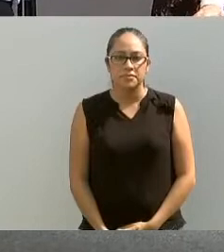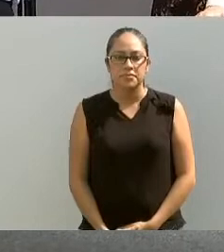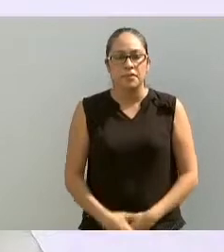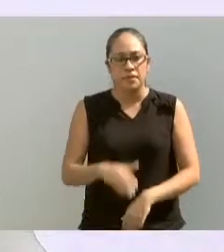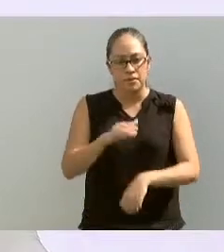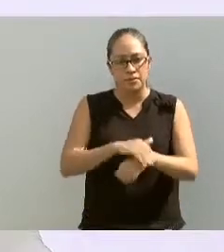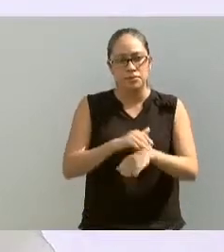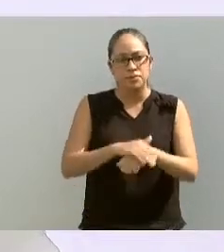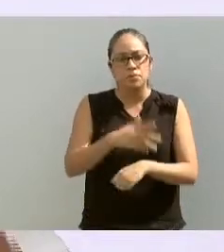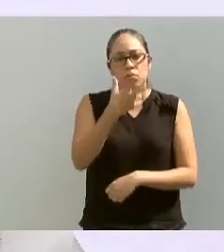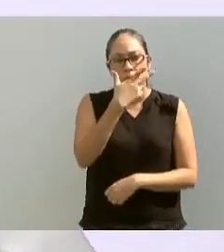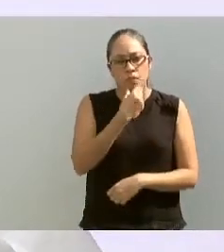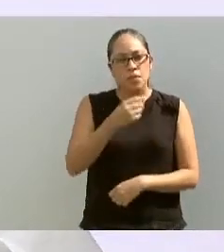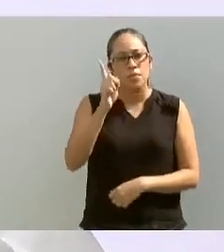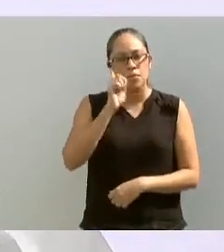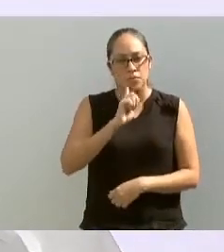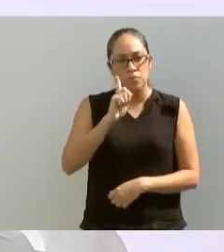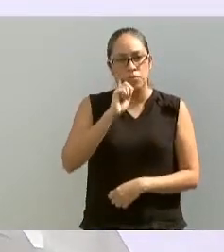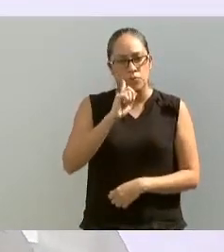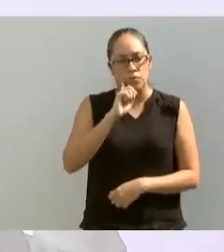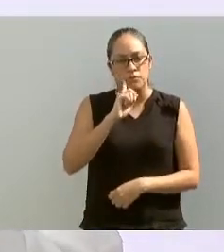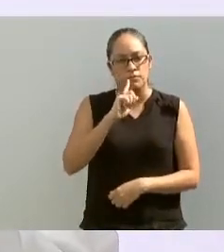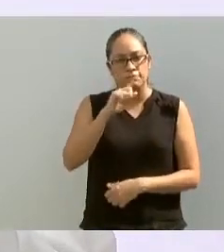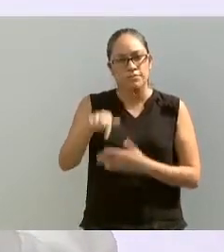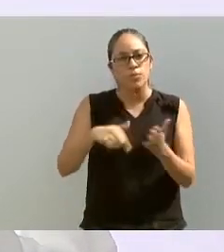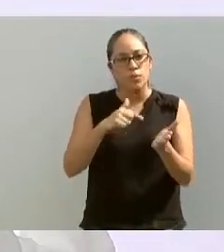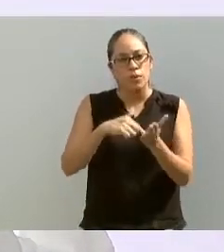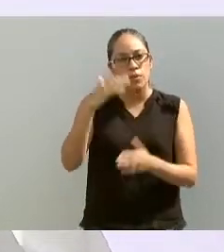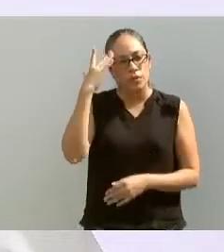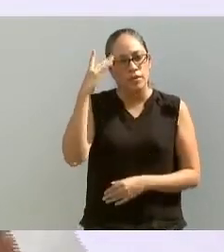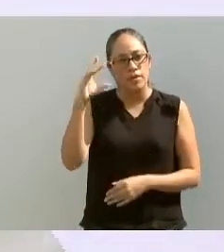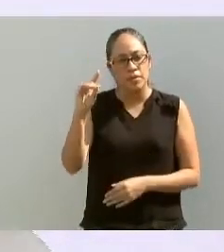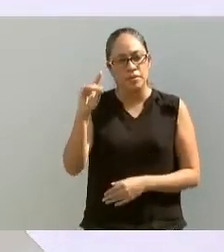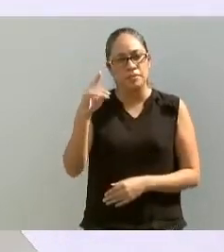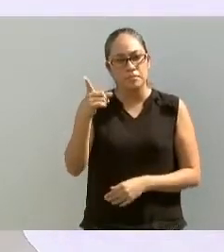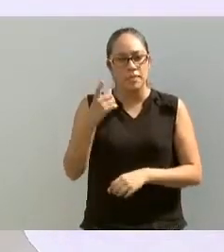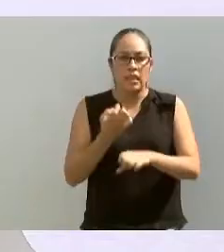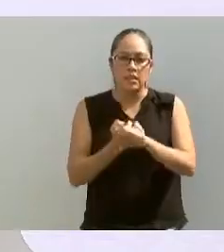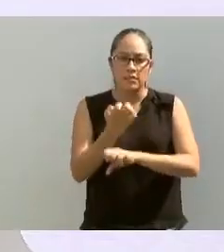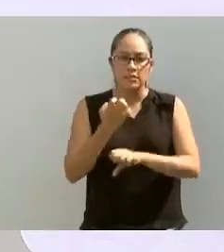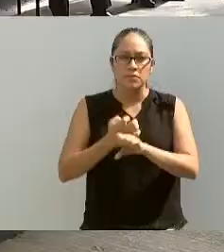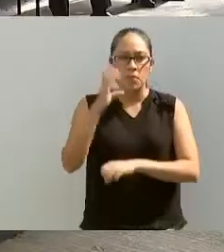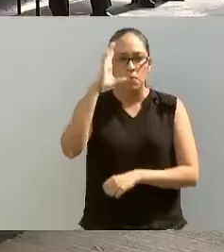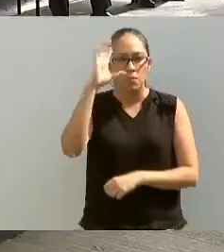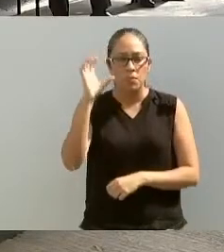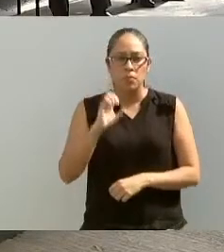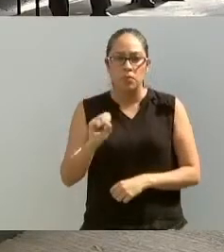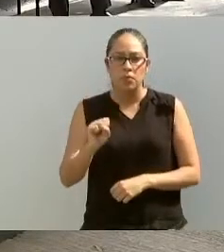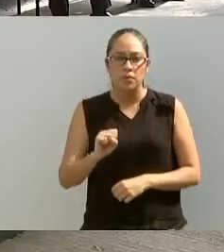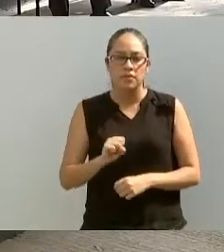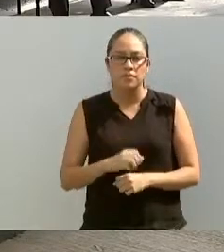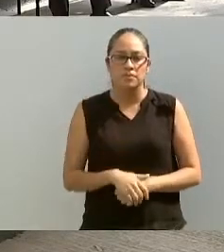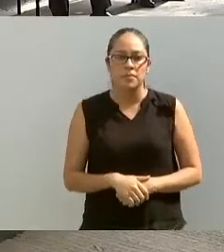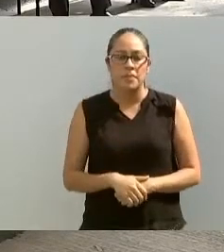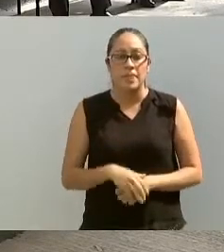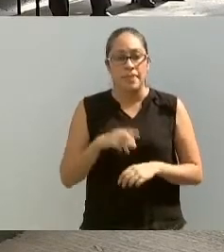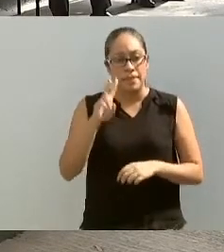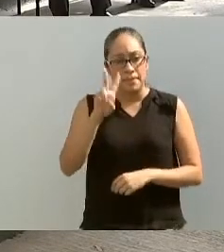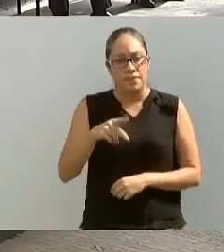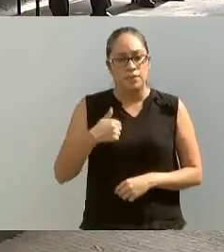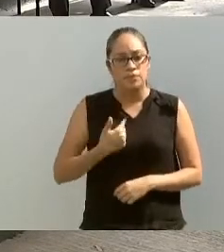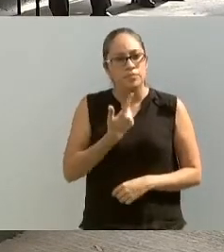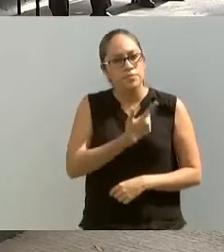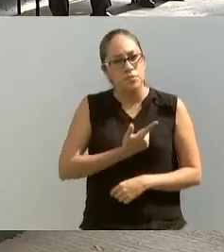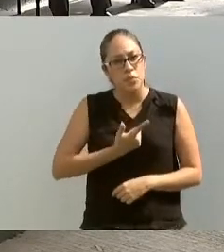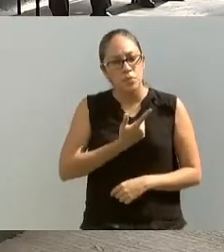Amigas, amigos de Cuernavaca, del estado de Morelos, me da mucho gusto